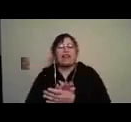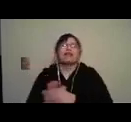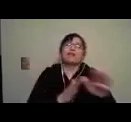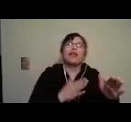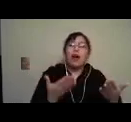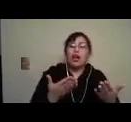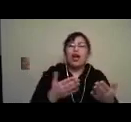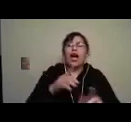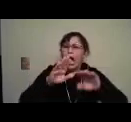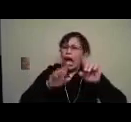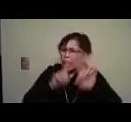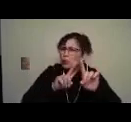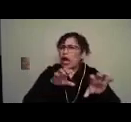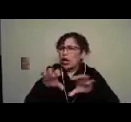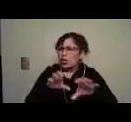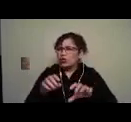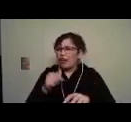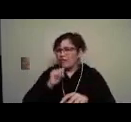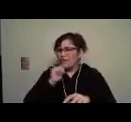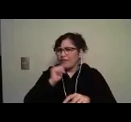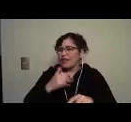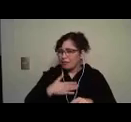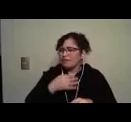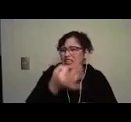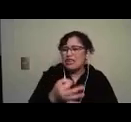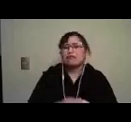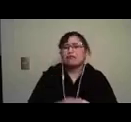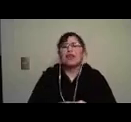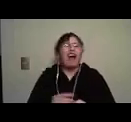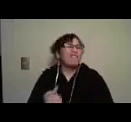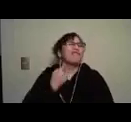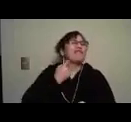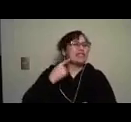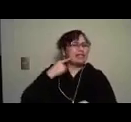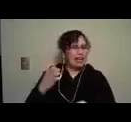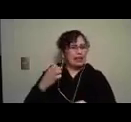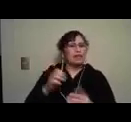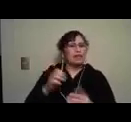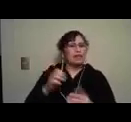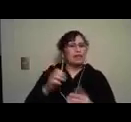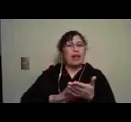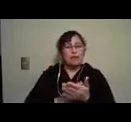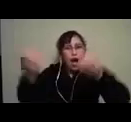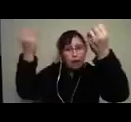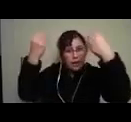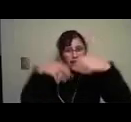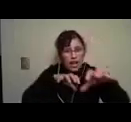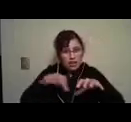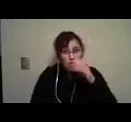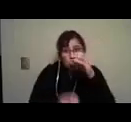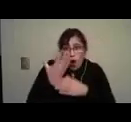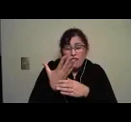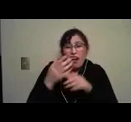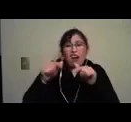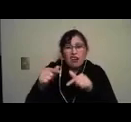etapa, desde la etapa inicial tiene que ver con la capacidad de aprendizaje. Entonces, eso es algo que está